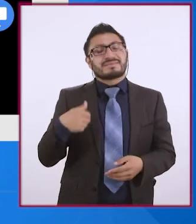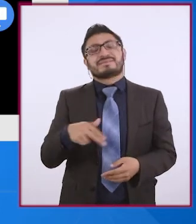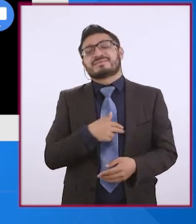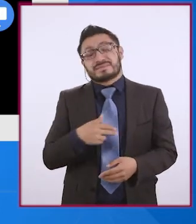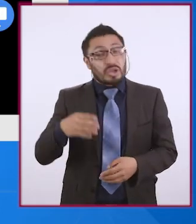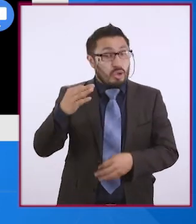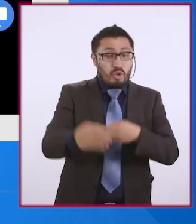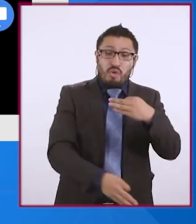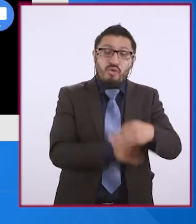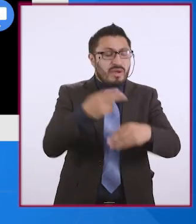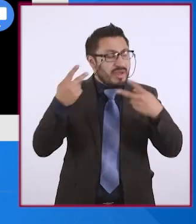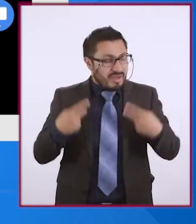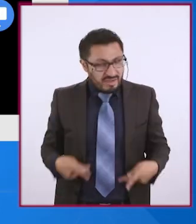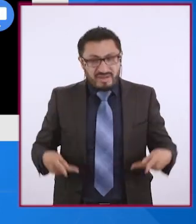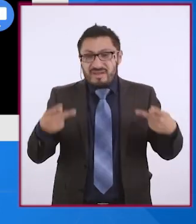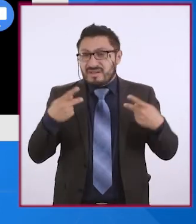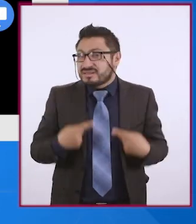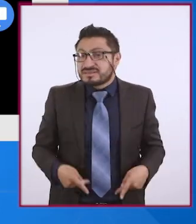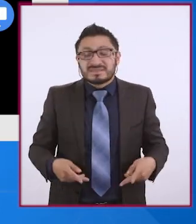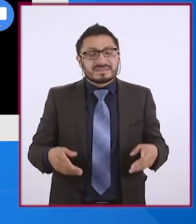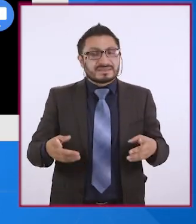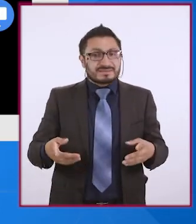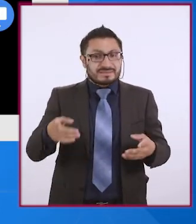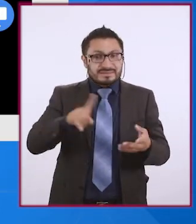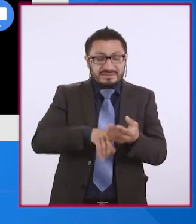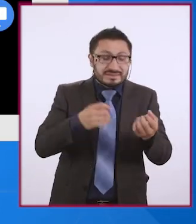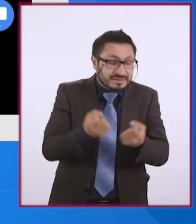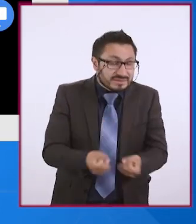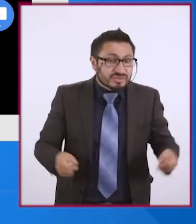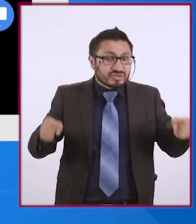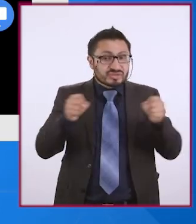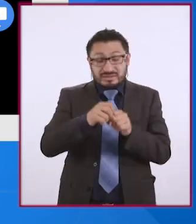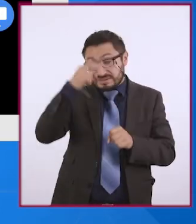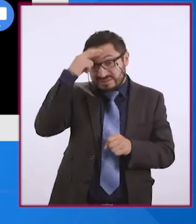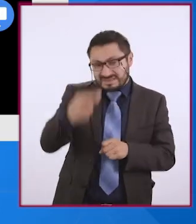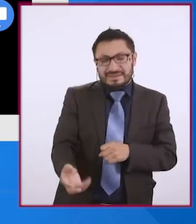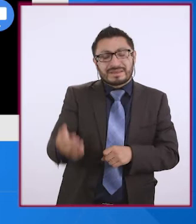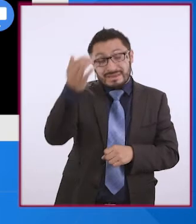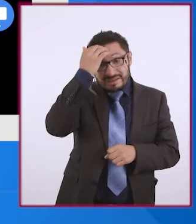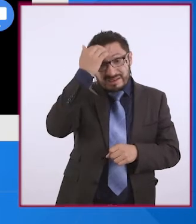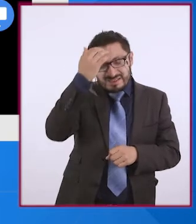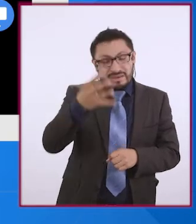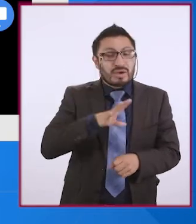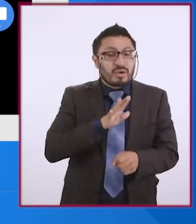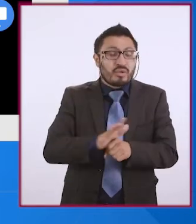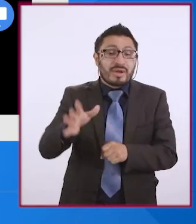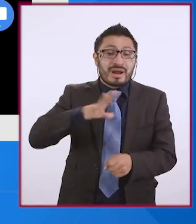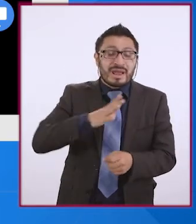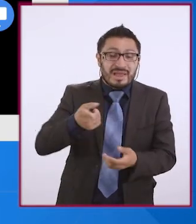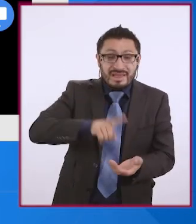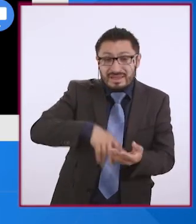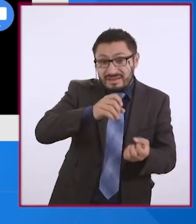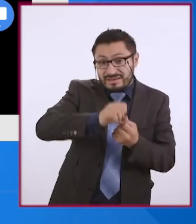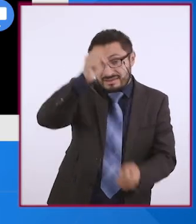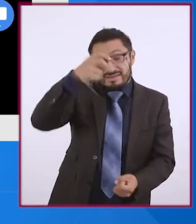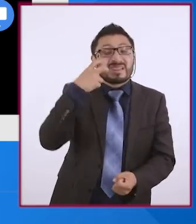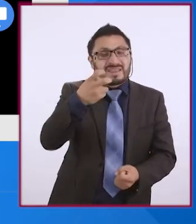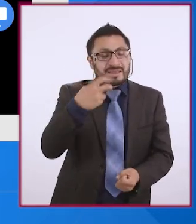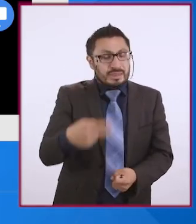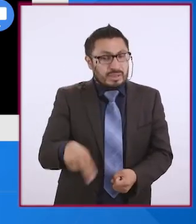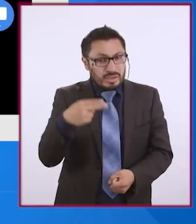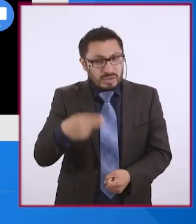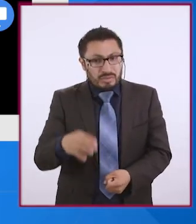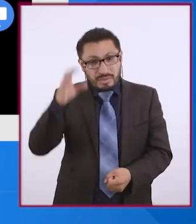familiarizarnos todos los integrantes de la gran sociedad mexicana con lo que dispone nuestra Constitución, y eso propiamente se